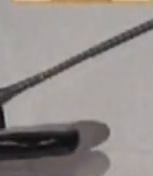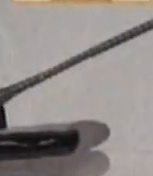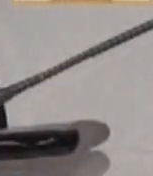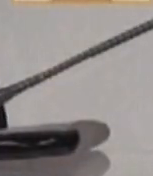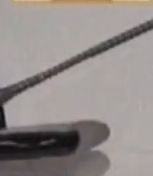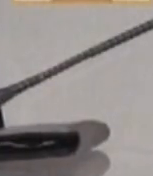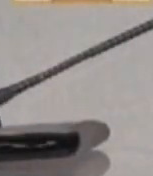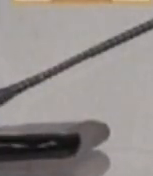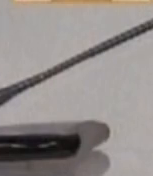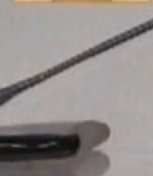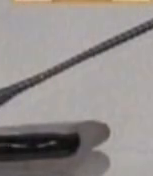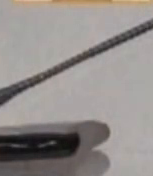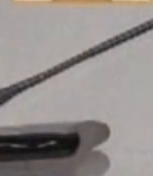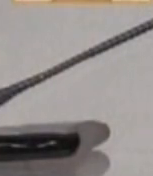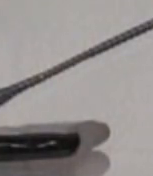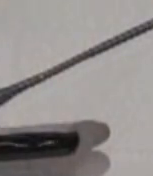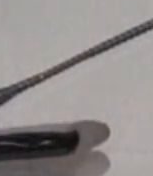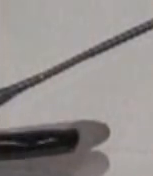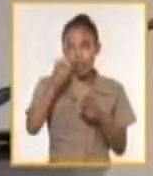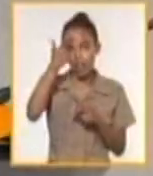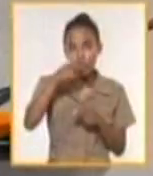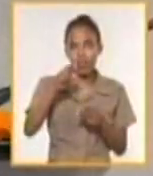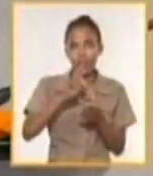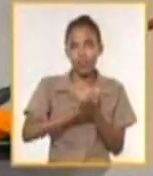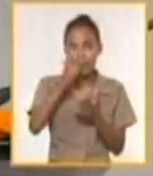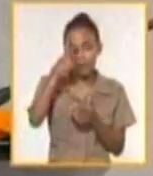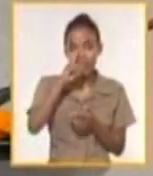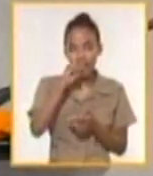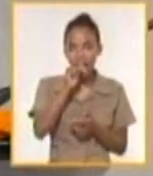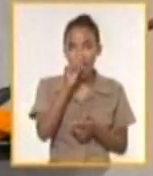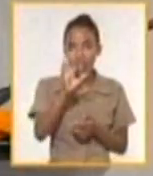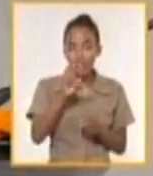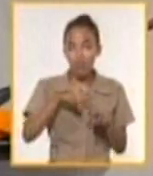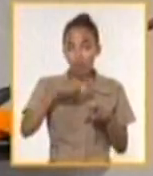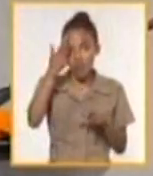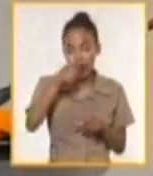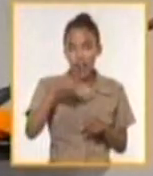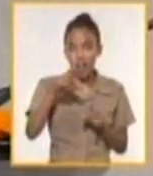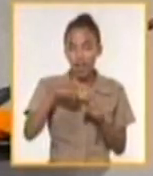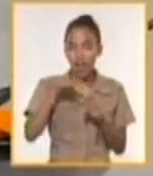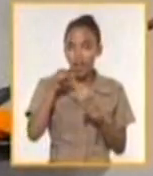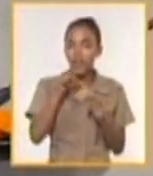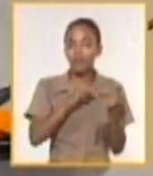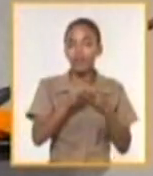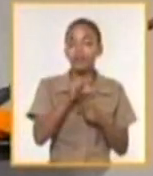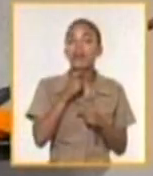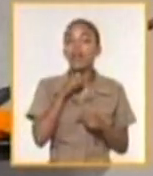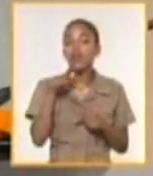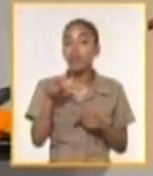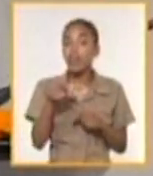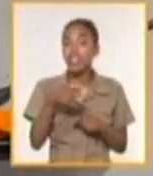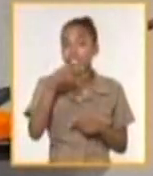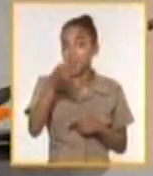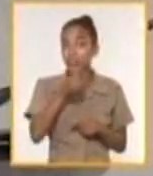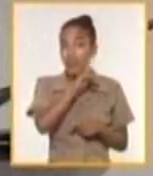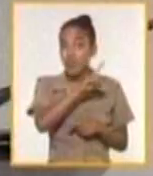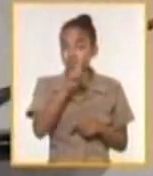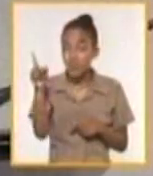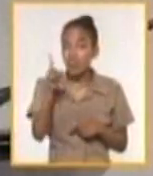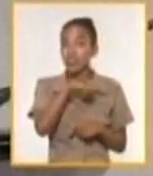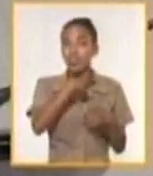Armando Jar Dávalos es el centro. Bueno, esta noticia ya veíamos, triste noticia, hay seguimiento, ya se habla de 11 muertos,